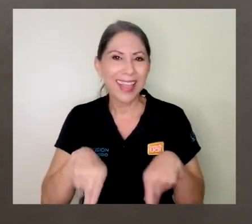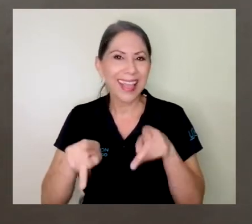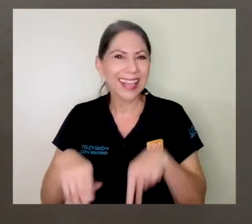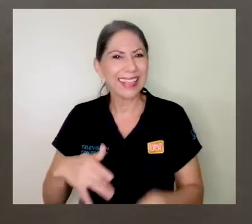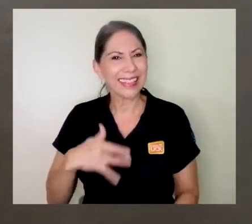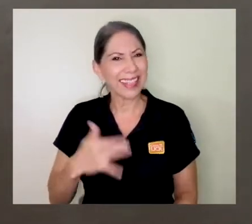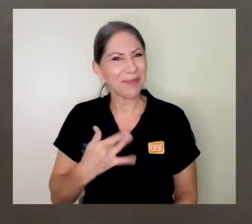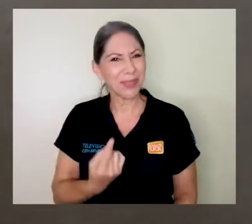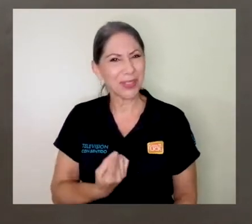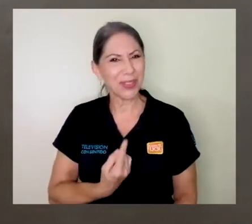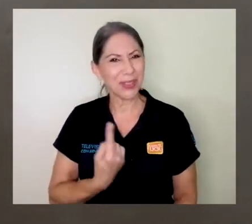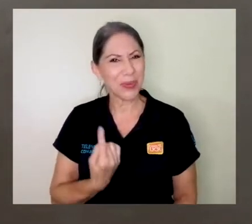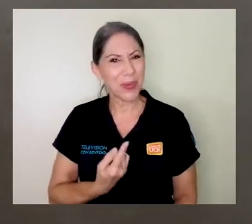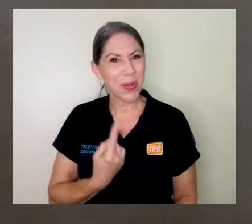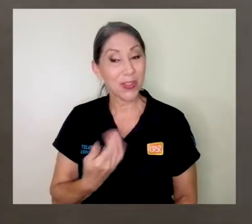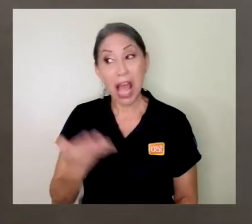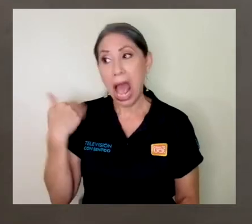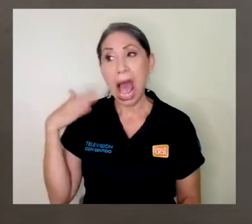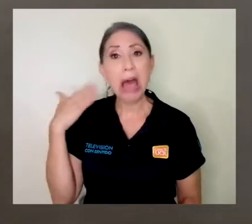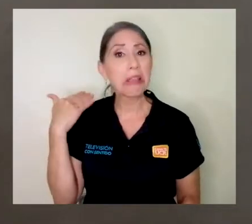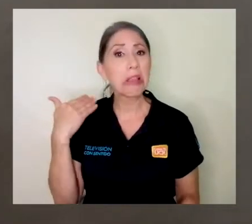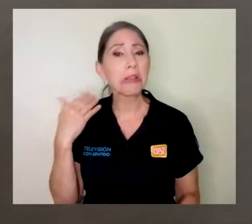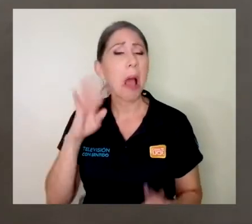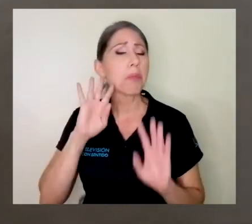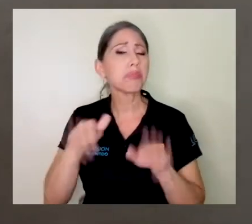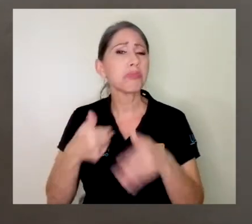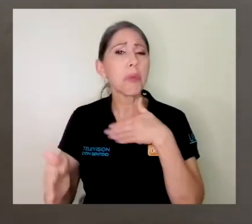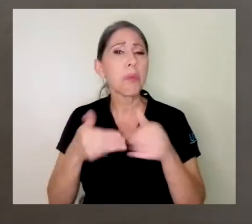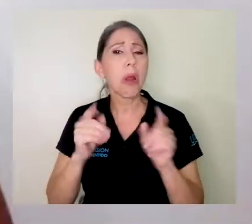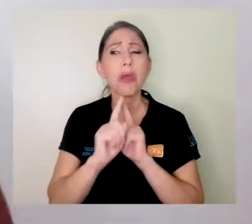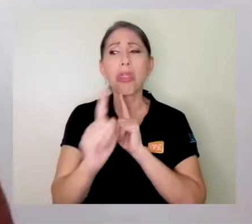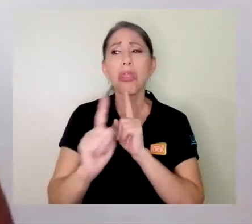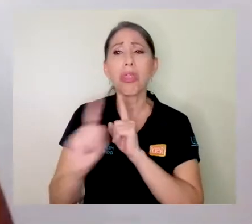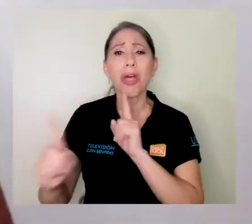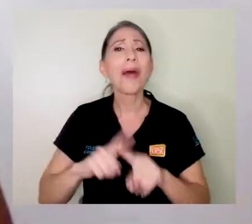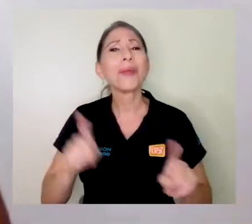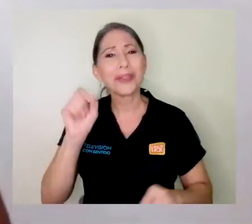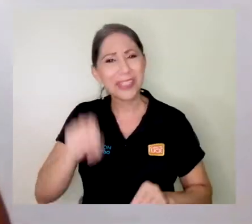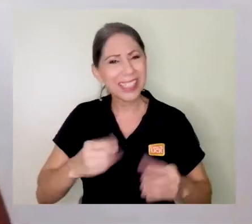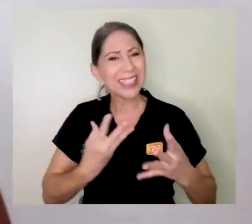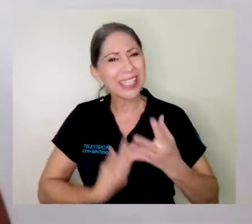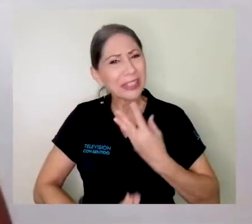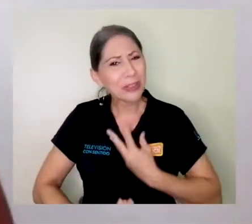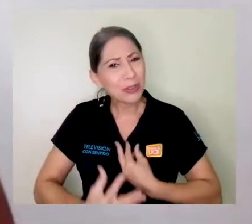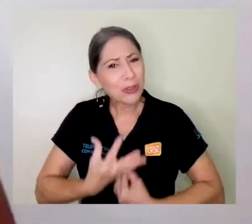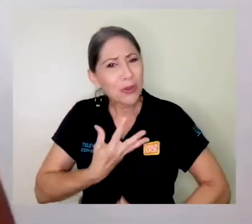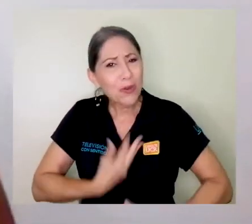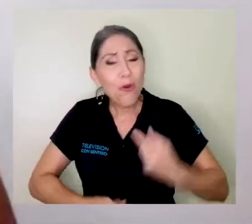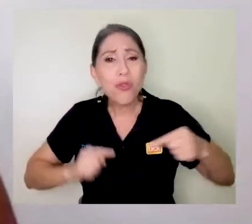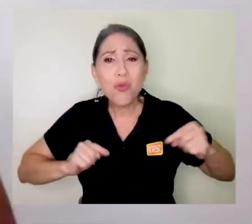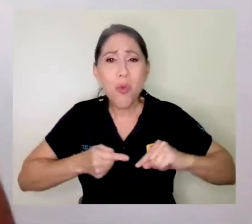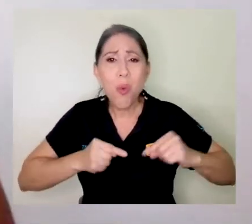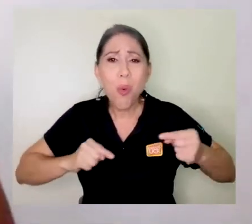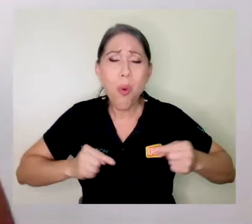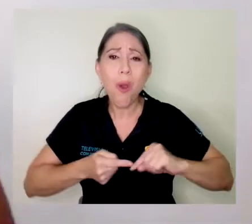le veíamos como mucha importancia, sí se sufre y sí se duele, ¿verdad? Se sufre esa falta